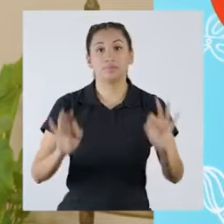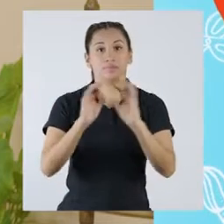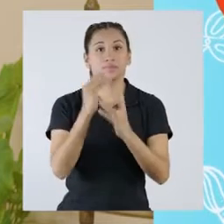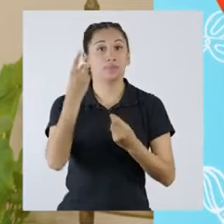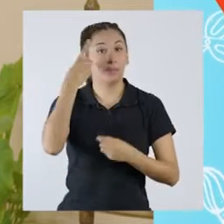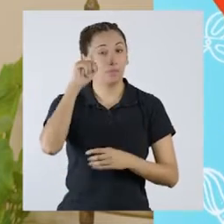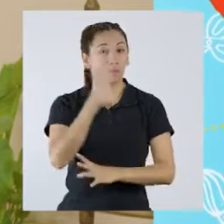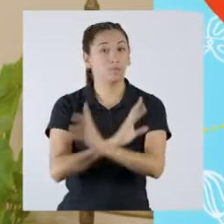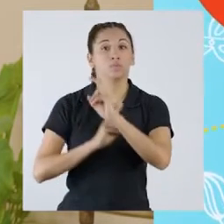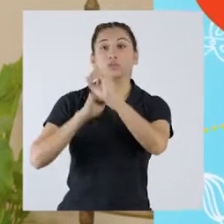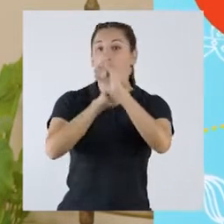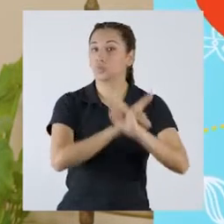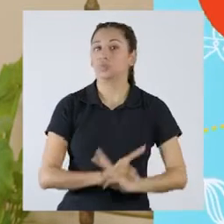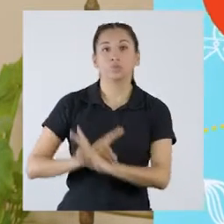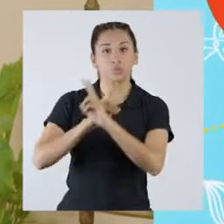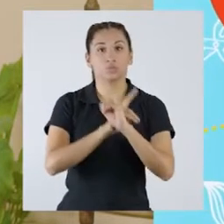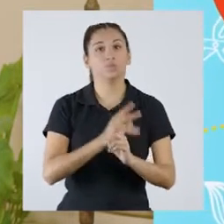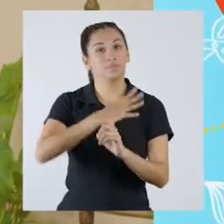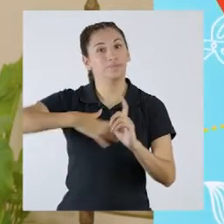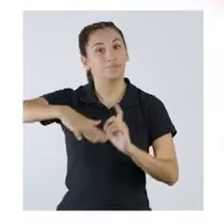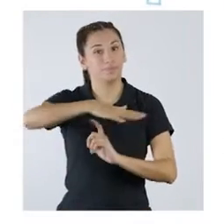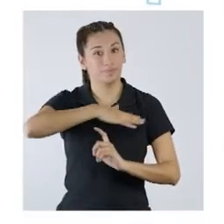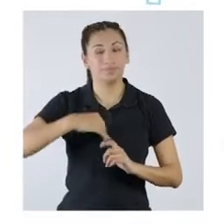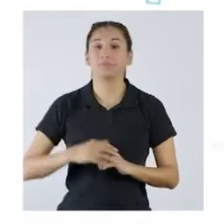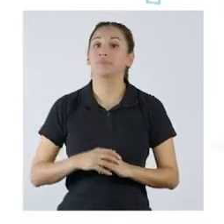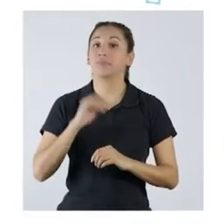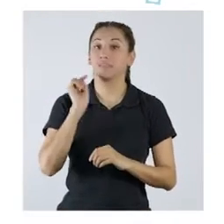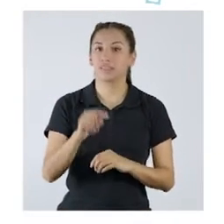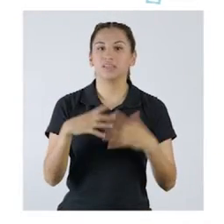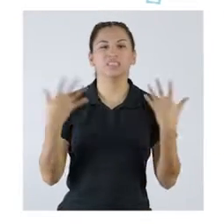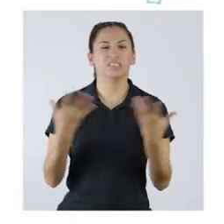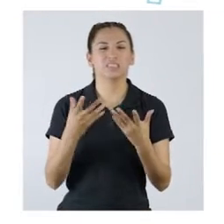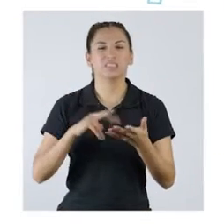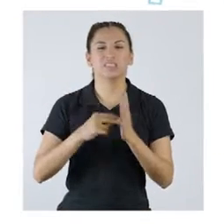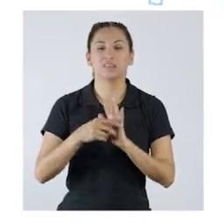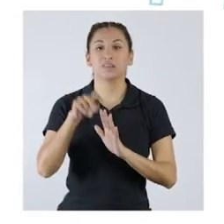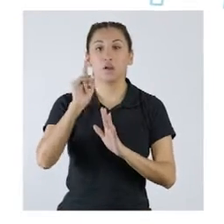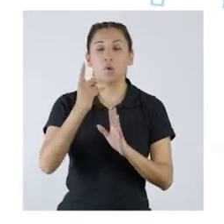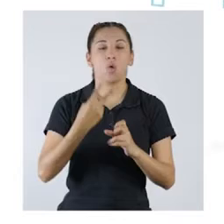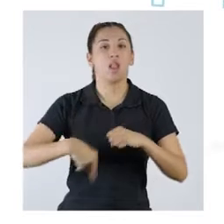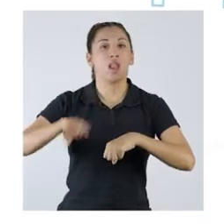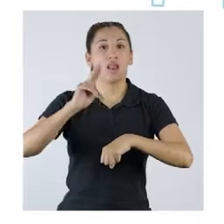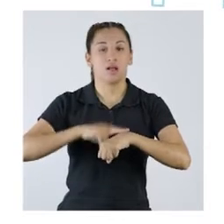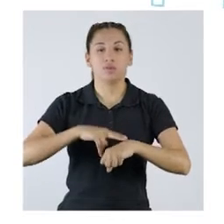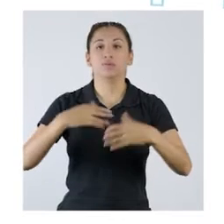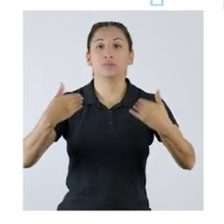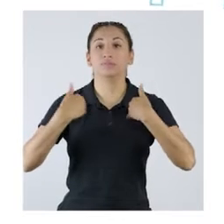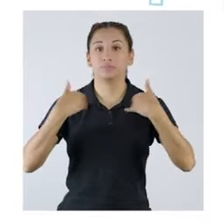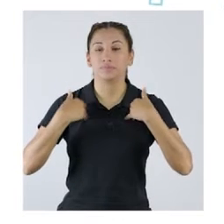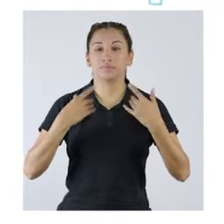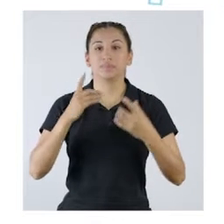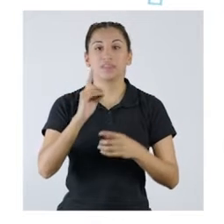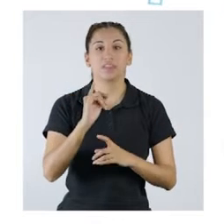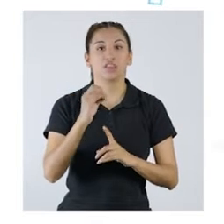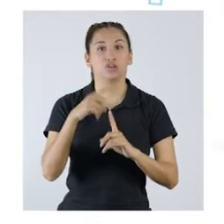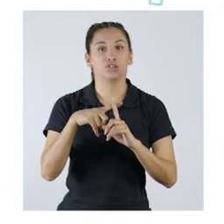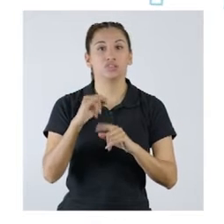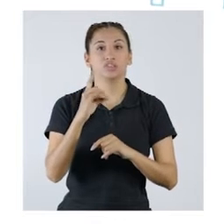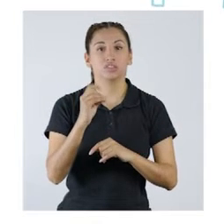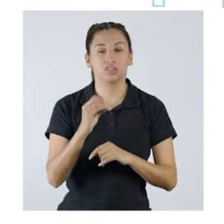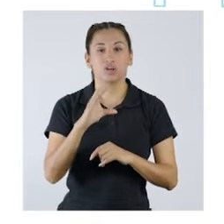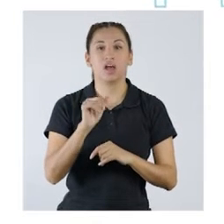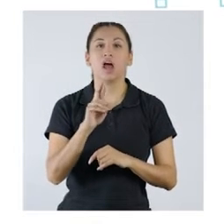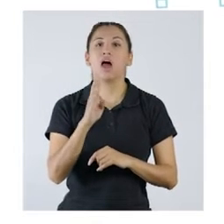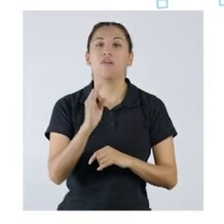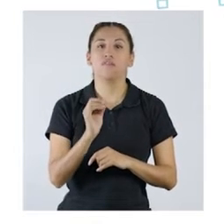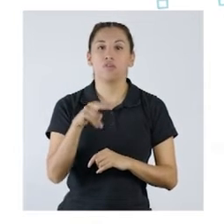la conservación de nuestro medio ambiente. El efecto invernadero es un fenómeno natural que involucra al dióxido de